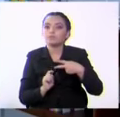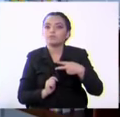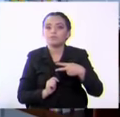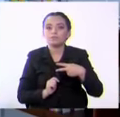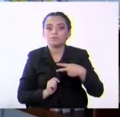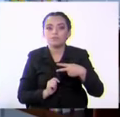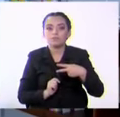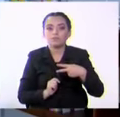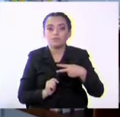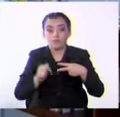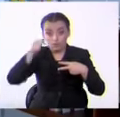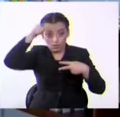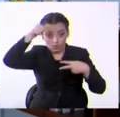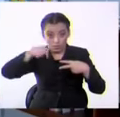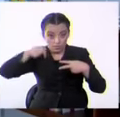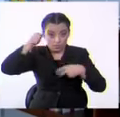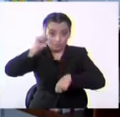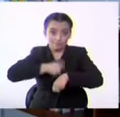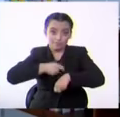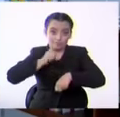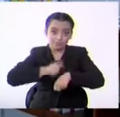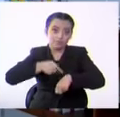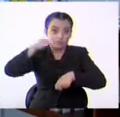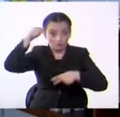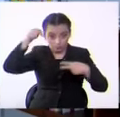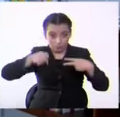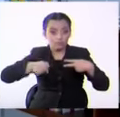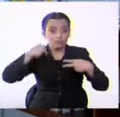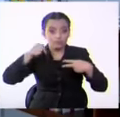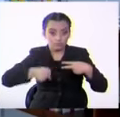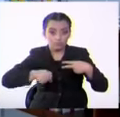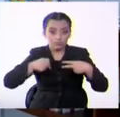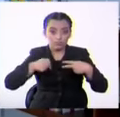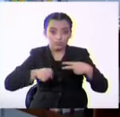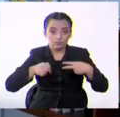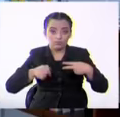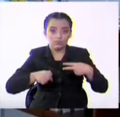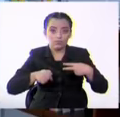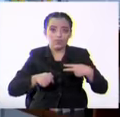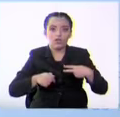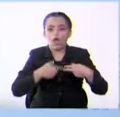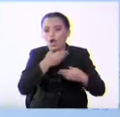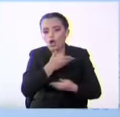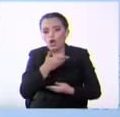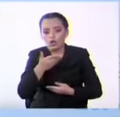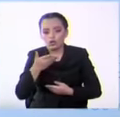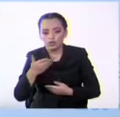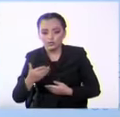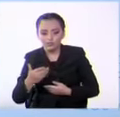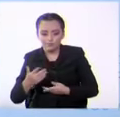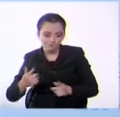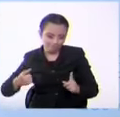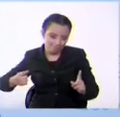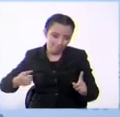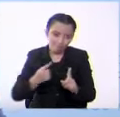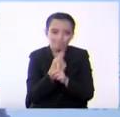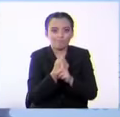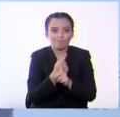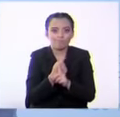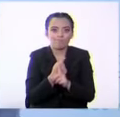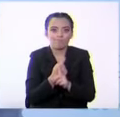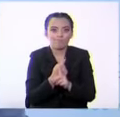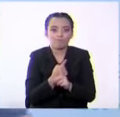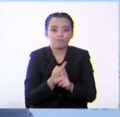porque actualmente nos encontramos con cosas que están amenazándola, con lo cual nos amenazamos a